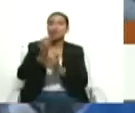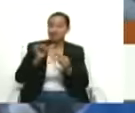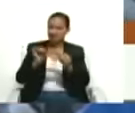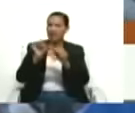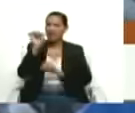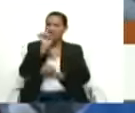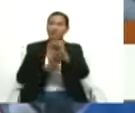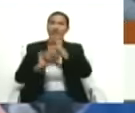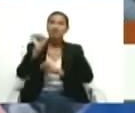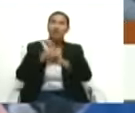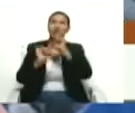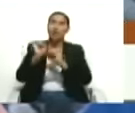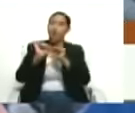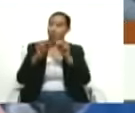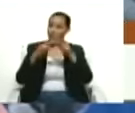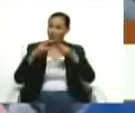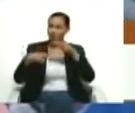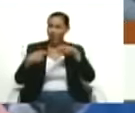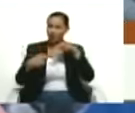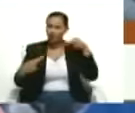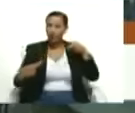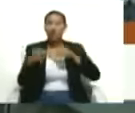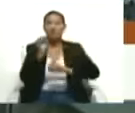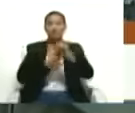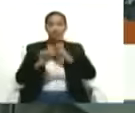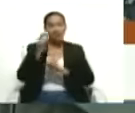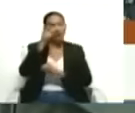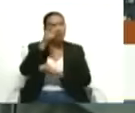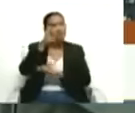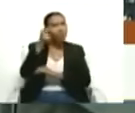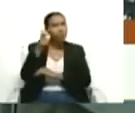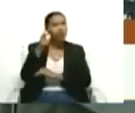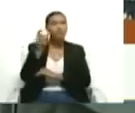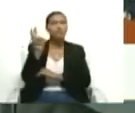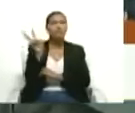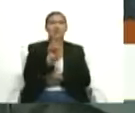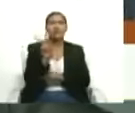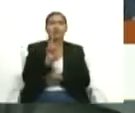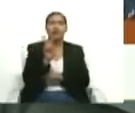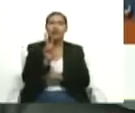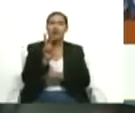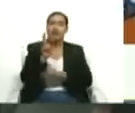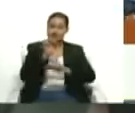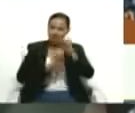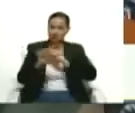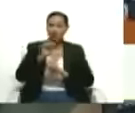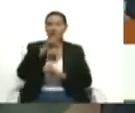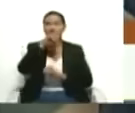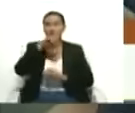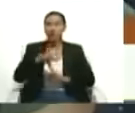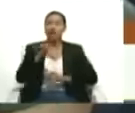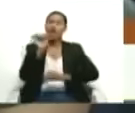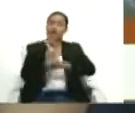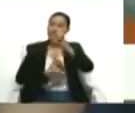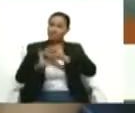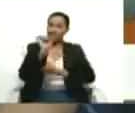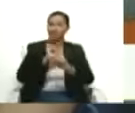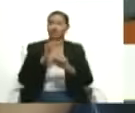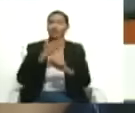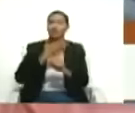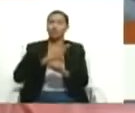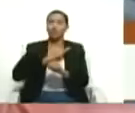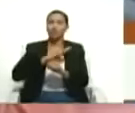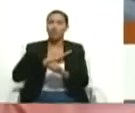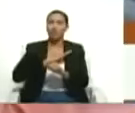defender como revolución. Defender al pueblo venezolano, defender su historia, defender su dignidad y su moral